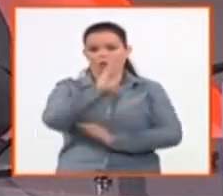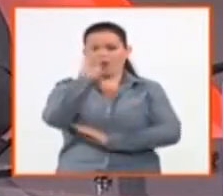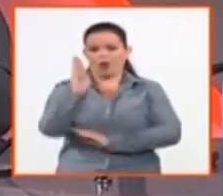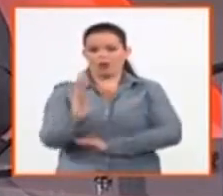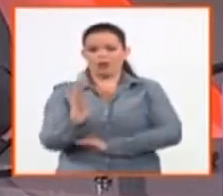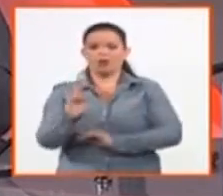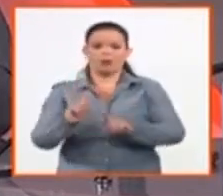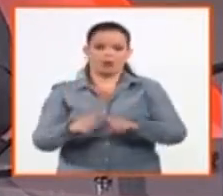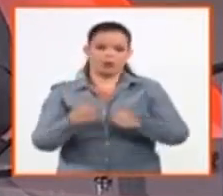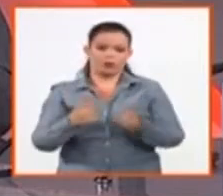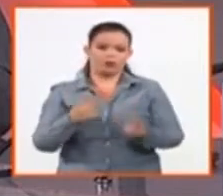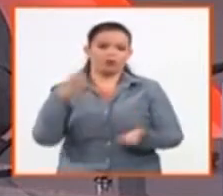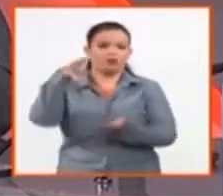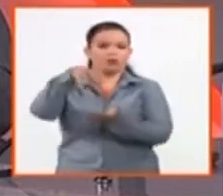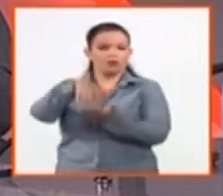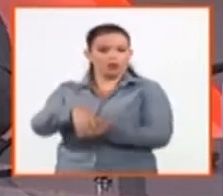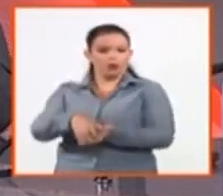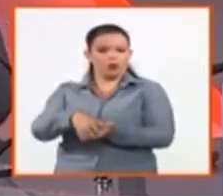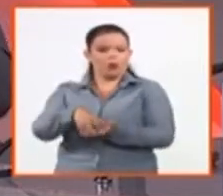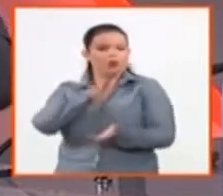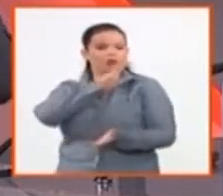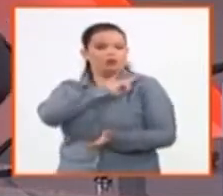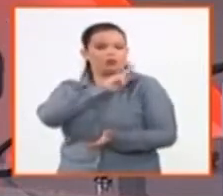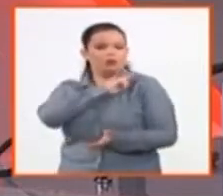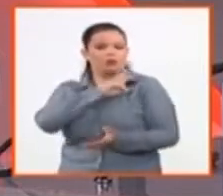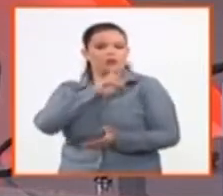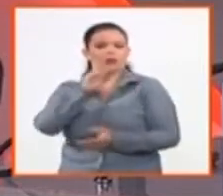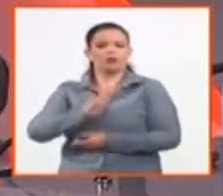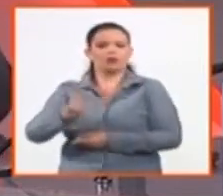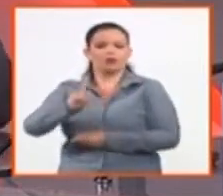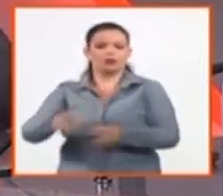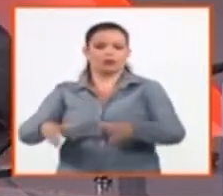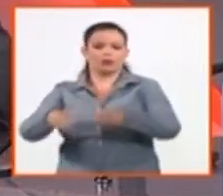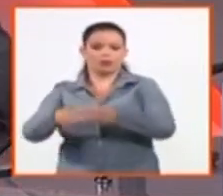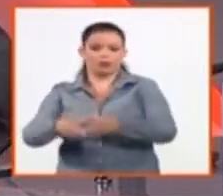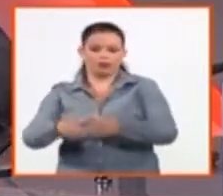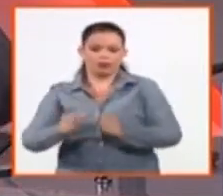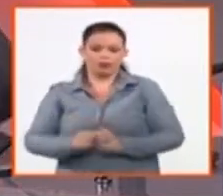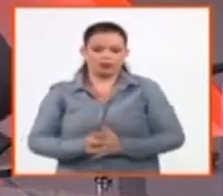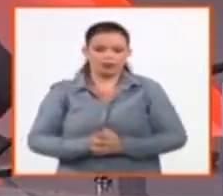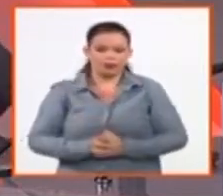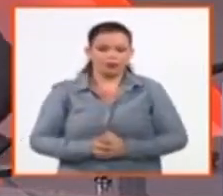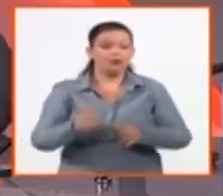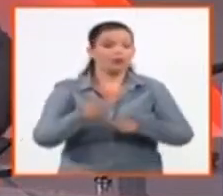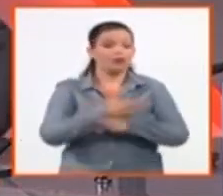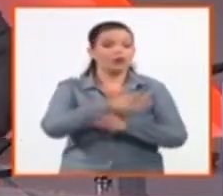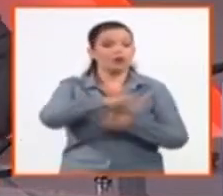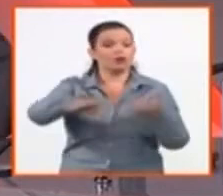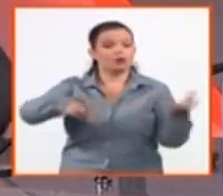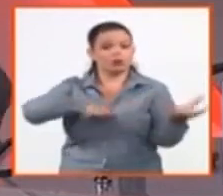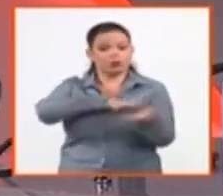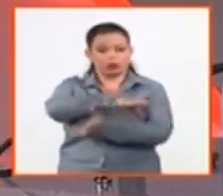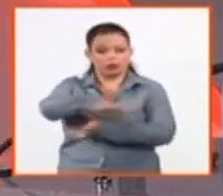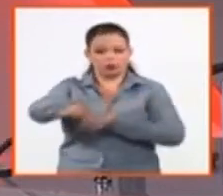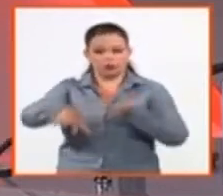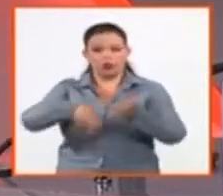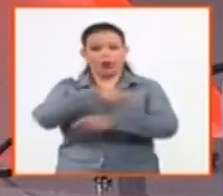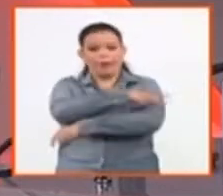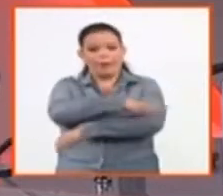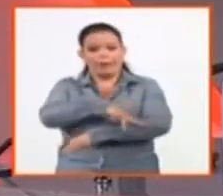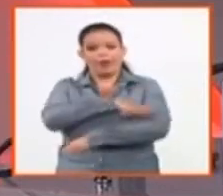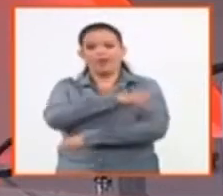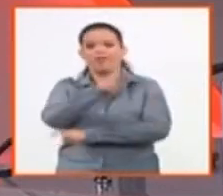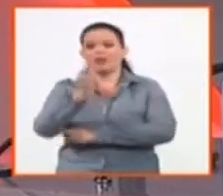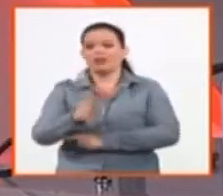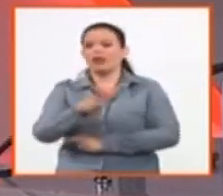mandatario ultraderechista para incentivar estas manifestaciones. Tensiones en Brasil, sin duda, bueno, ya se ha hablado en los medios de